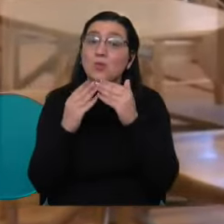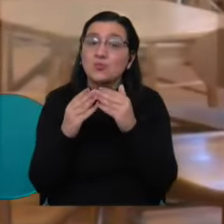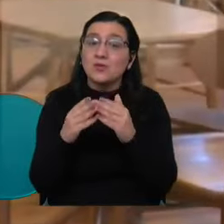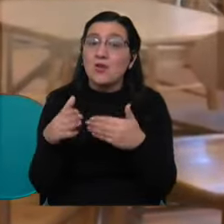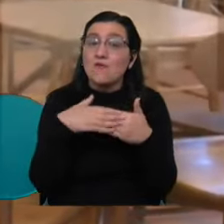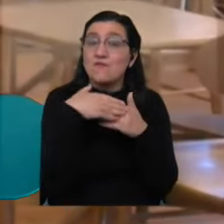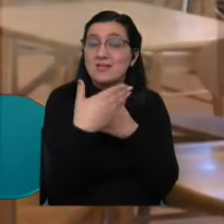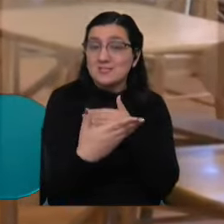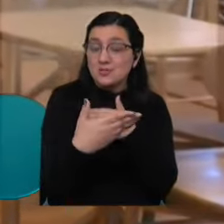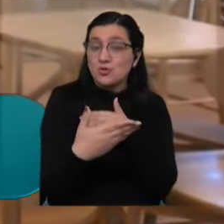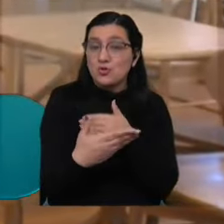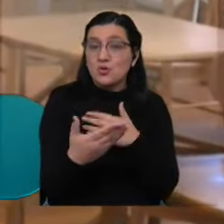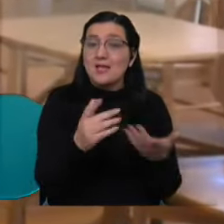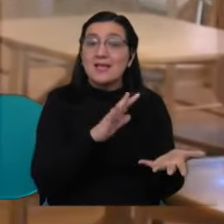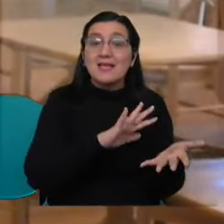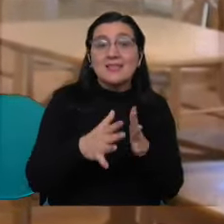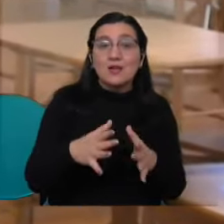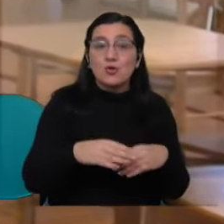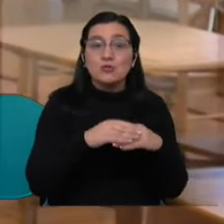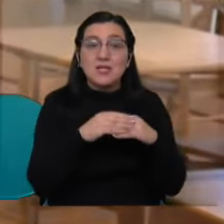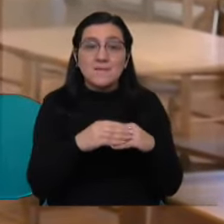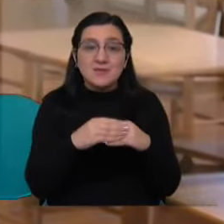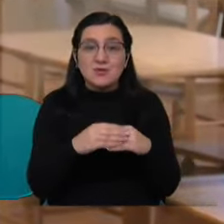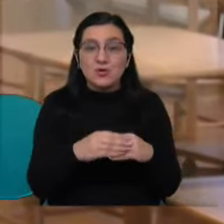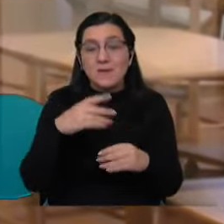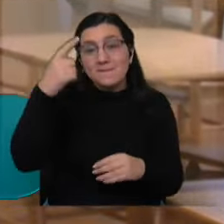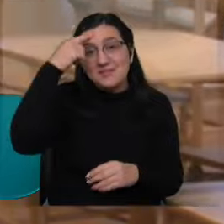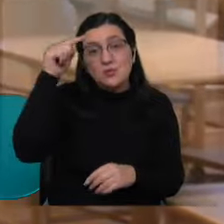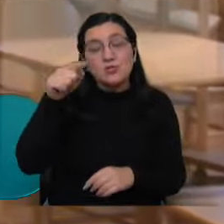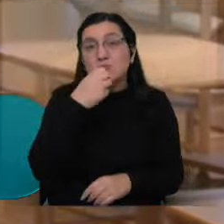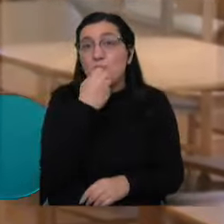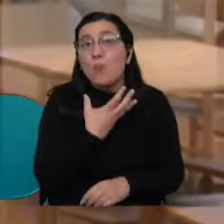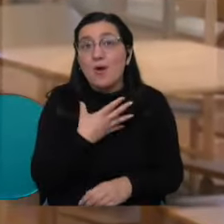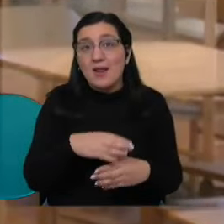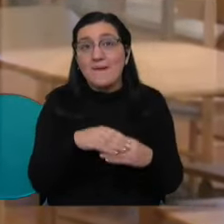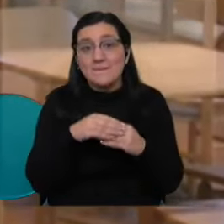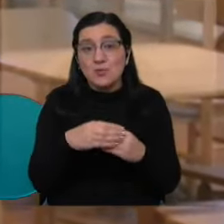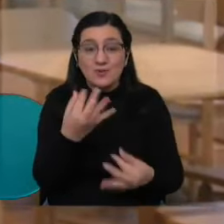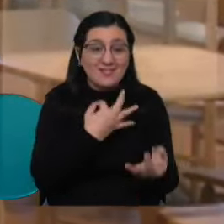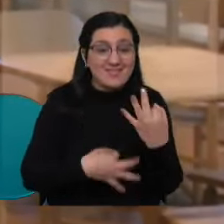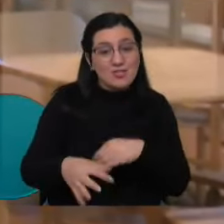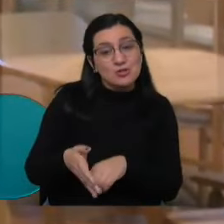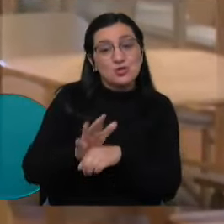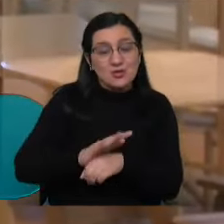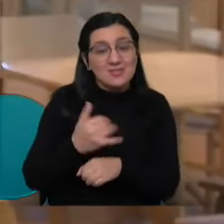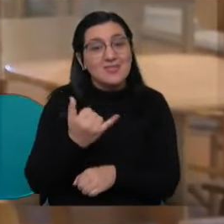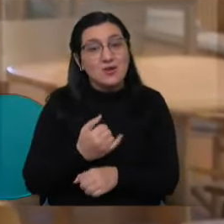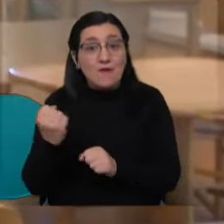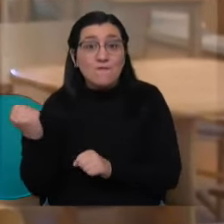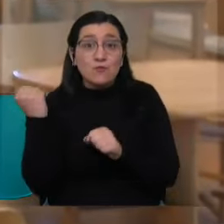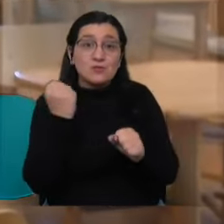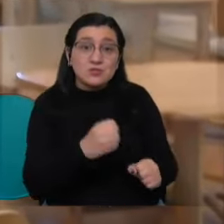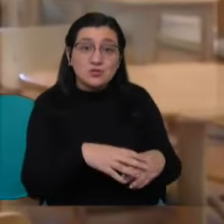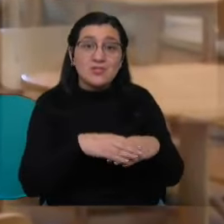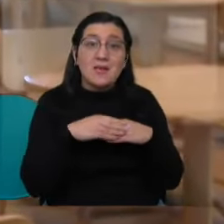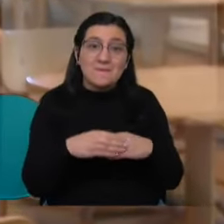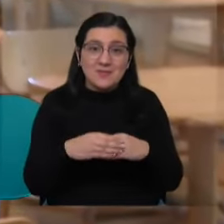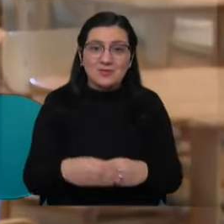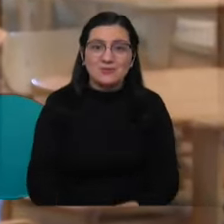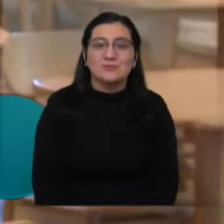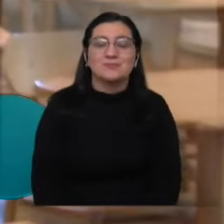vecinos tempranos Cómo se lleva con las amistades qué considera usted un buen amigo ya que el teatro Solís tiene también esta fundación de amigos es que hoy nos